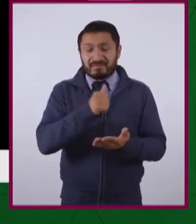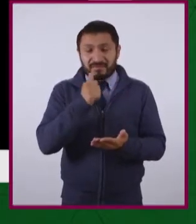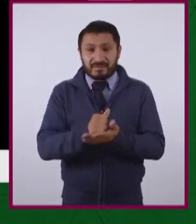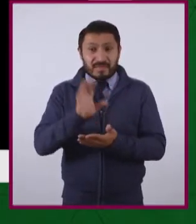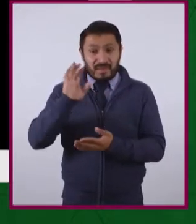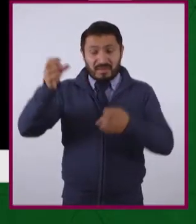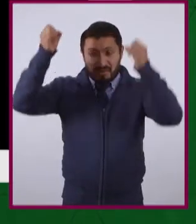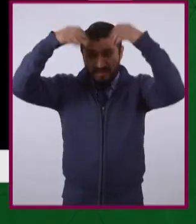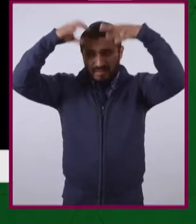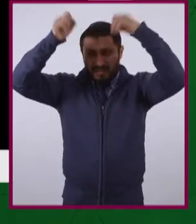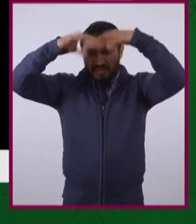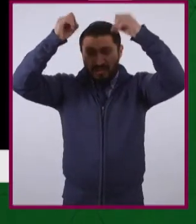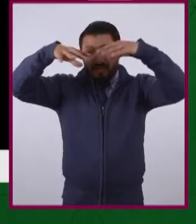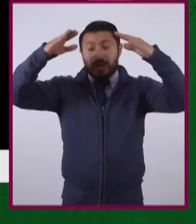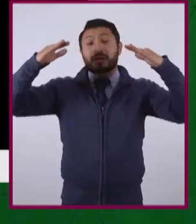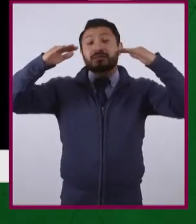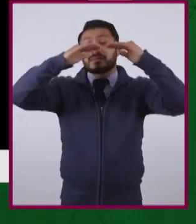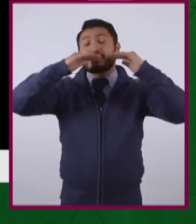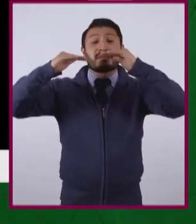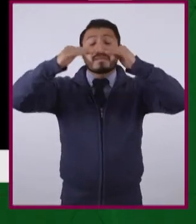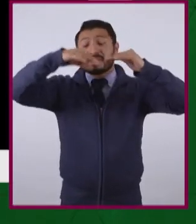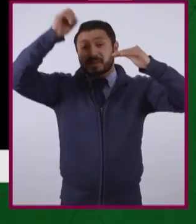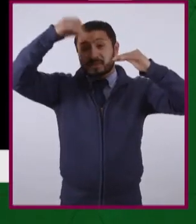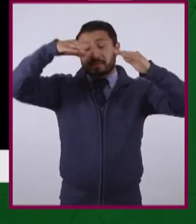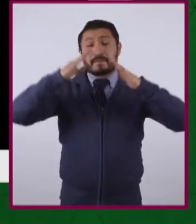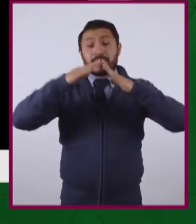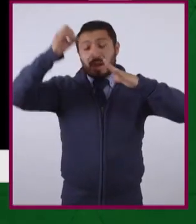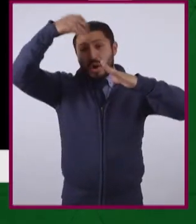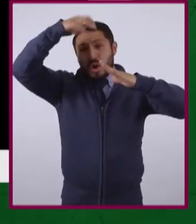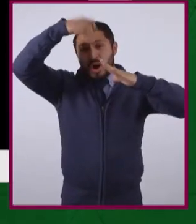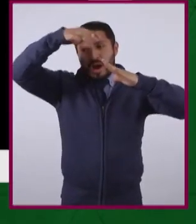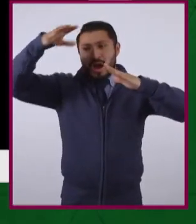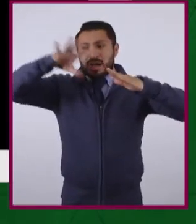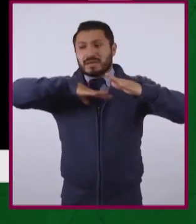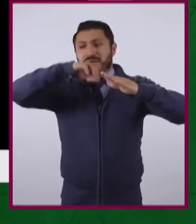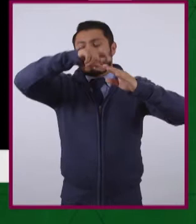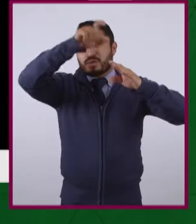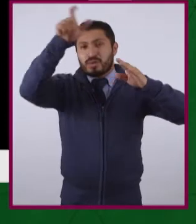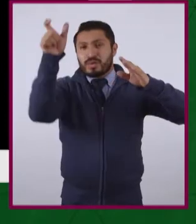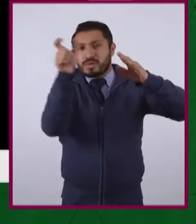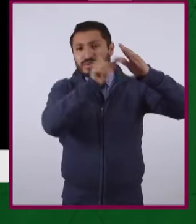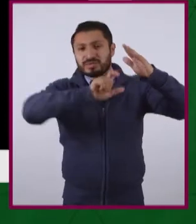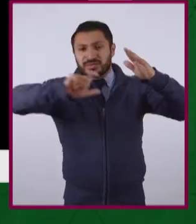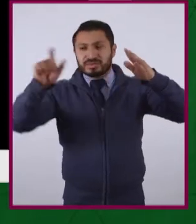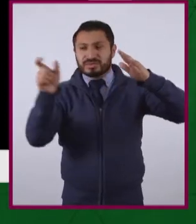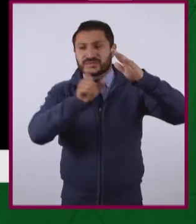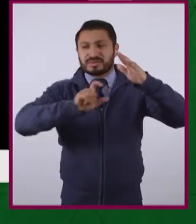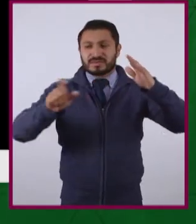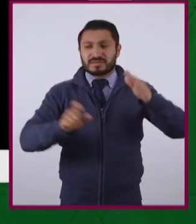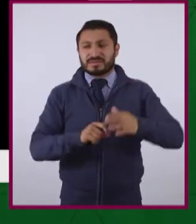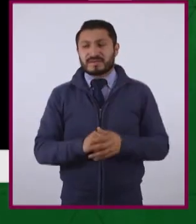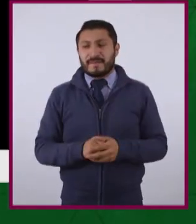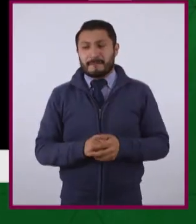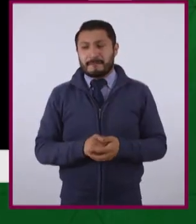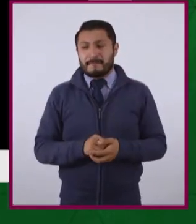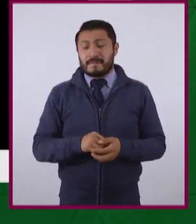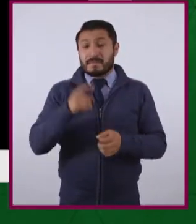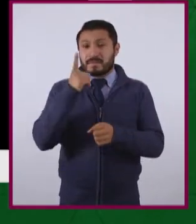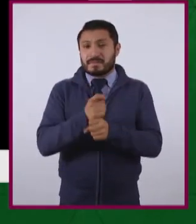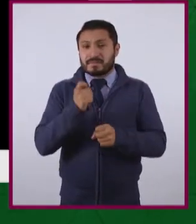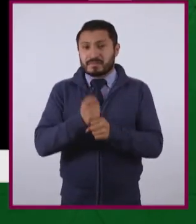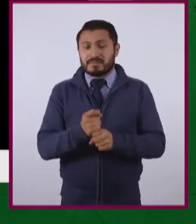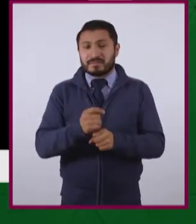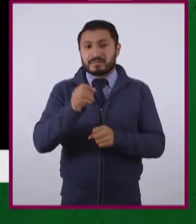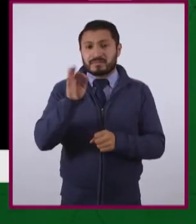llover, el agua cae sobre el techo de la casa. De ahí, corre por canaletas y bajantes al sistema. El primer paso es